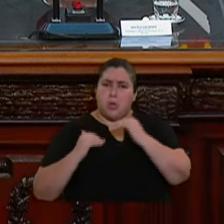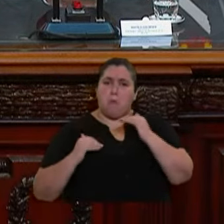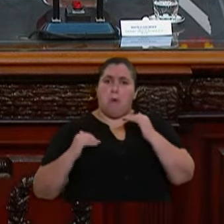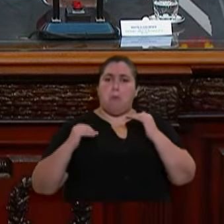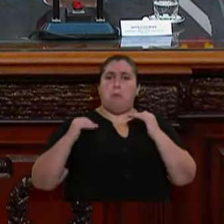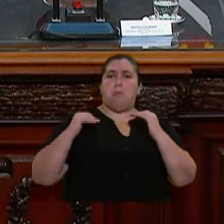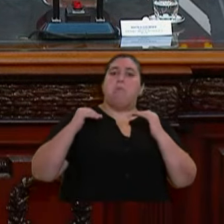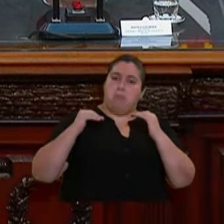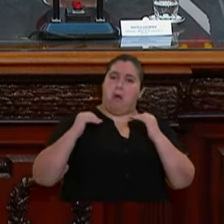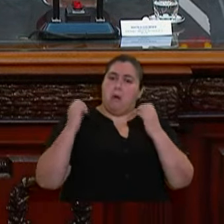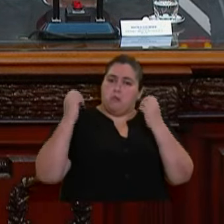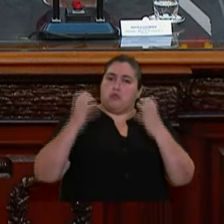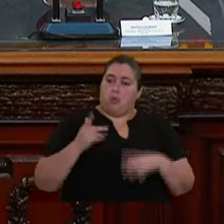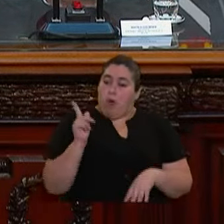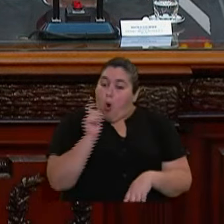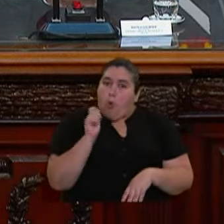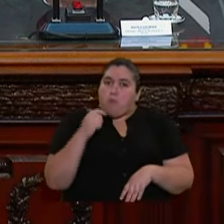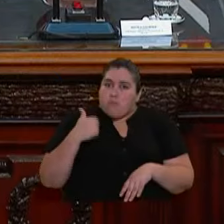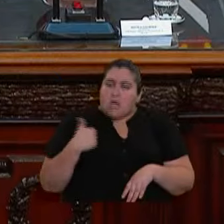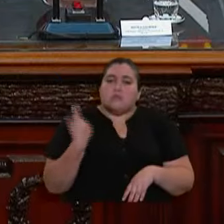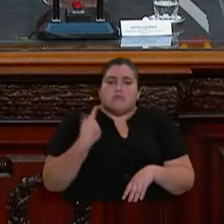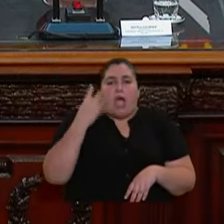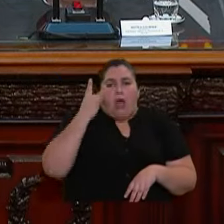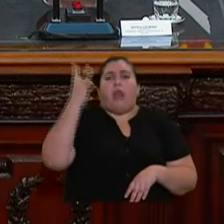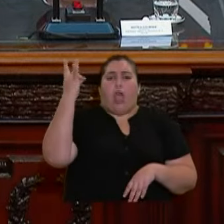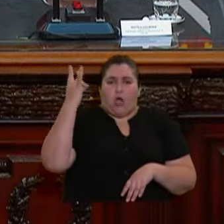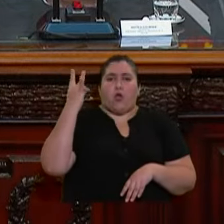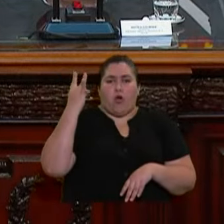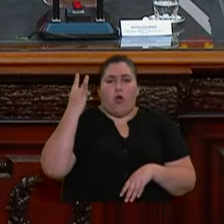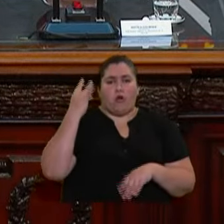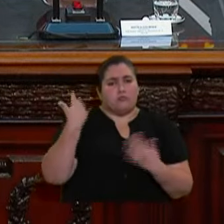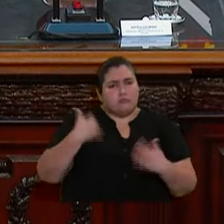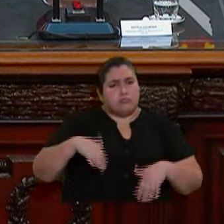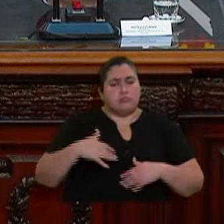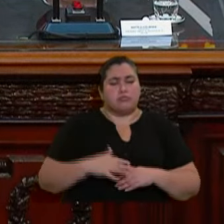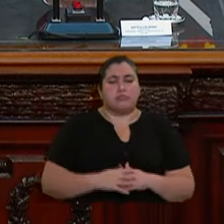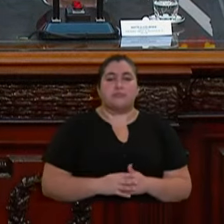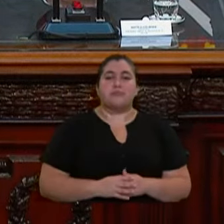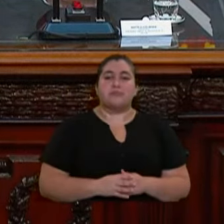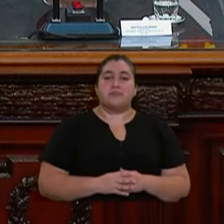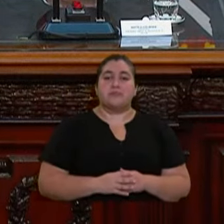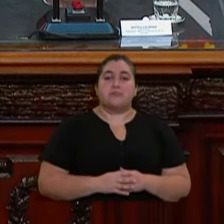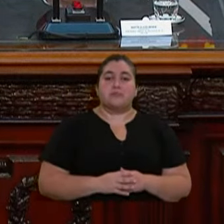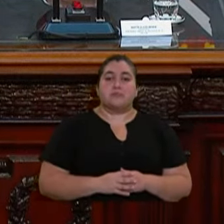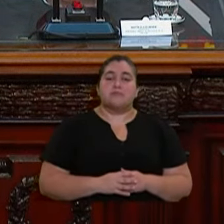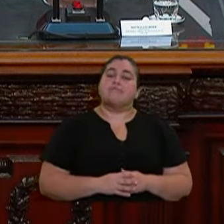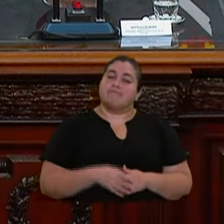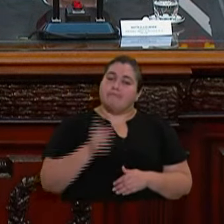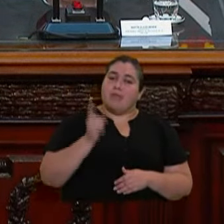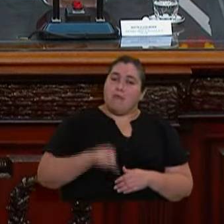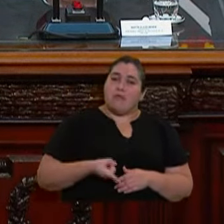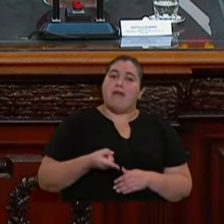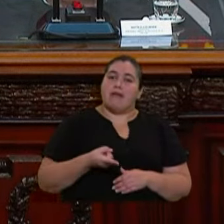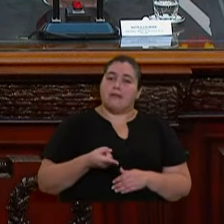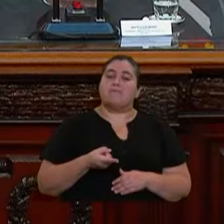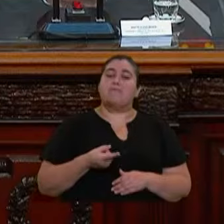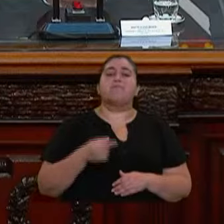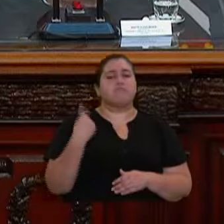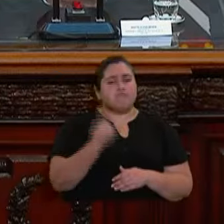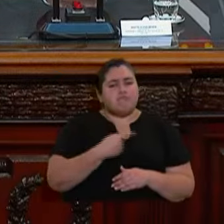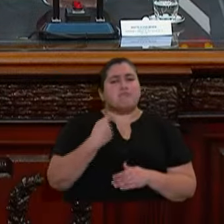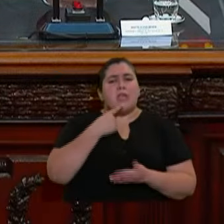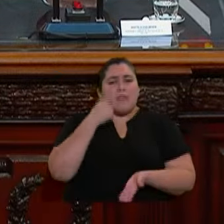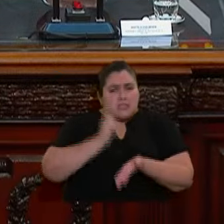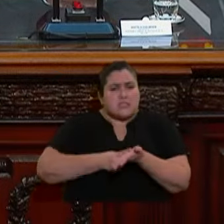mes de gobierno, lo cual constituye un récord global en la historia del capitalismo moderno. Y como si fuera poco, hemos tomado todas